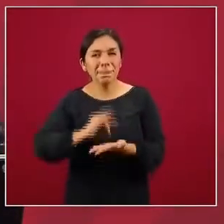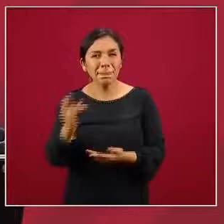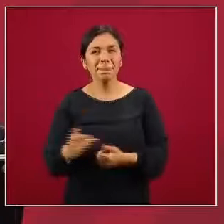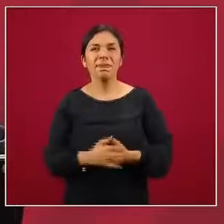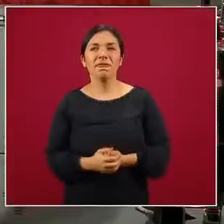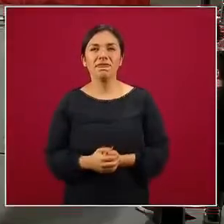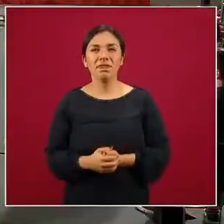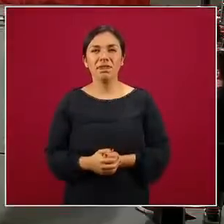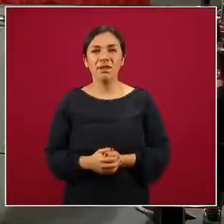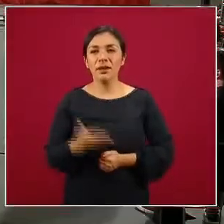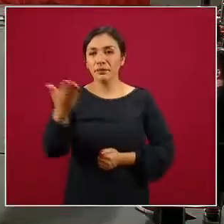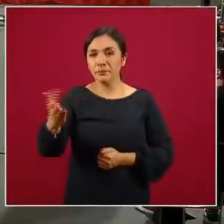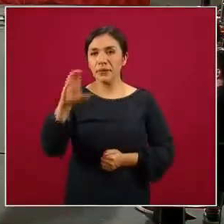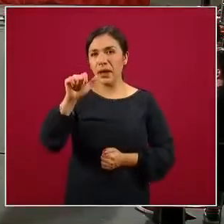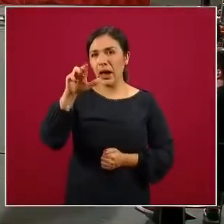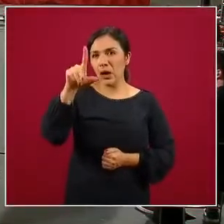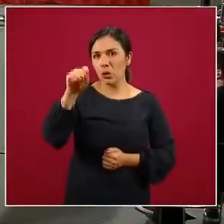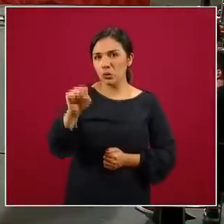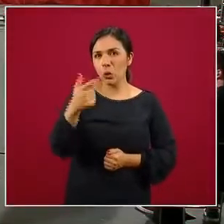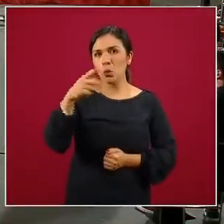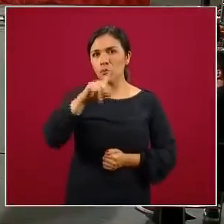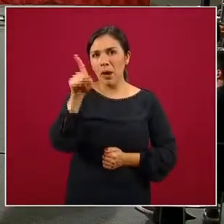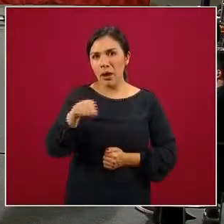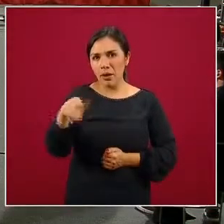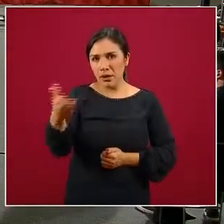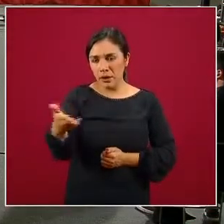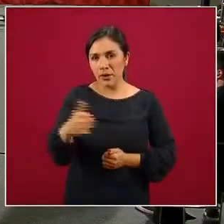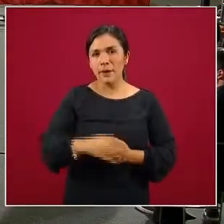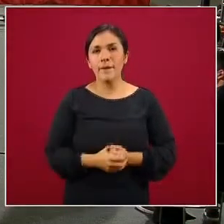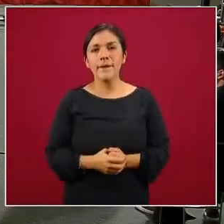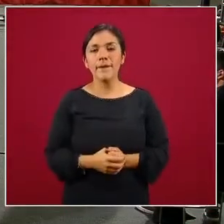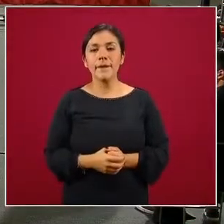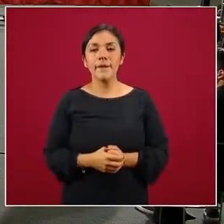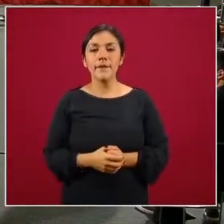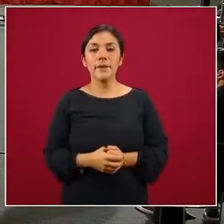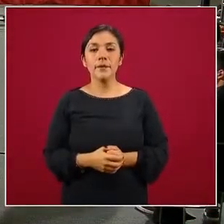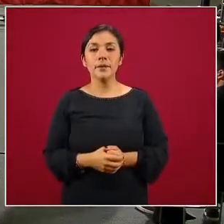Araceli. Vamos a darle a Carlos Guzmán y a Daniela Pastrana y a usted.